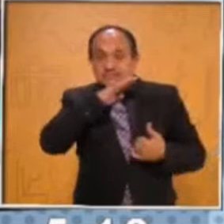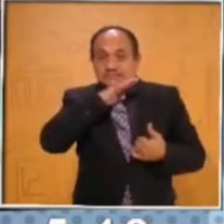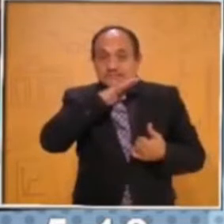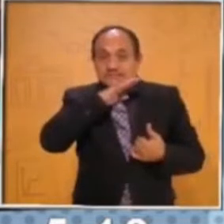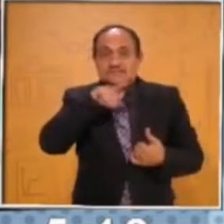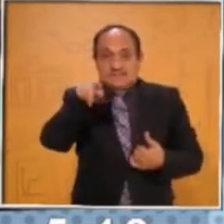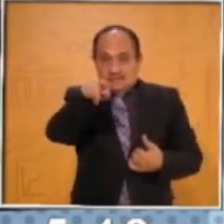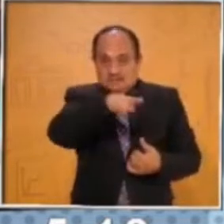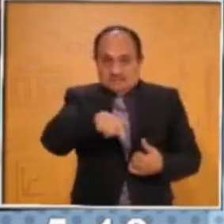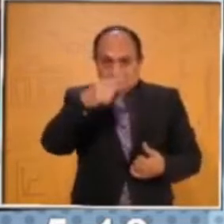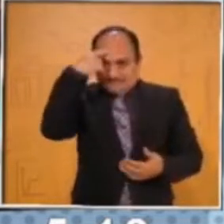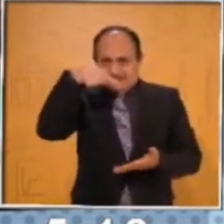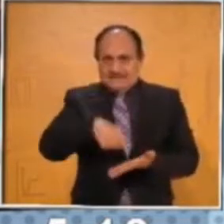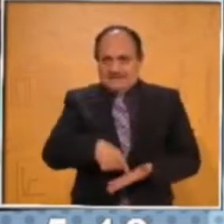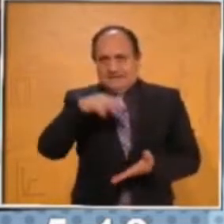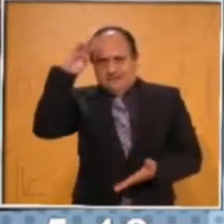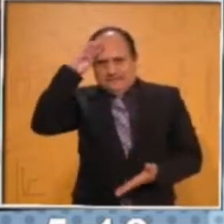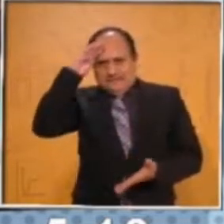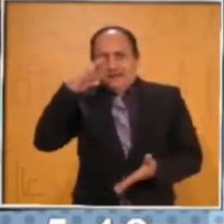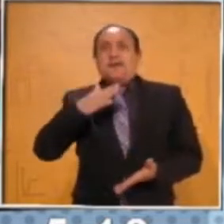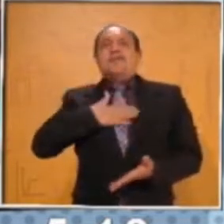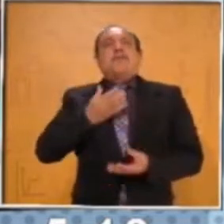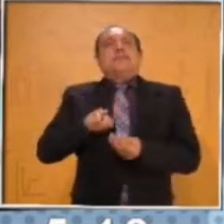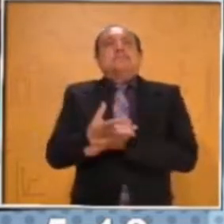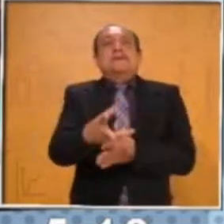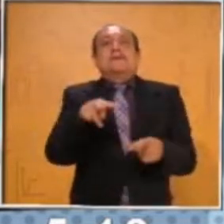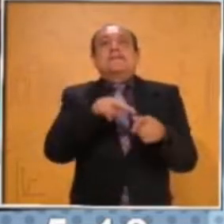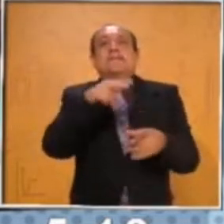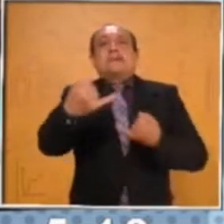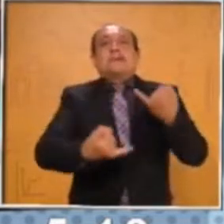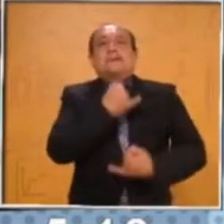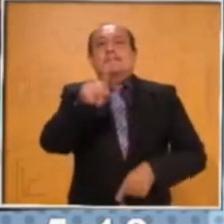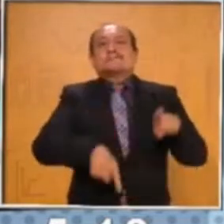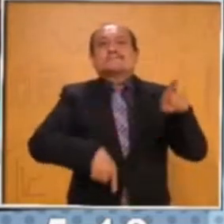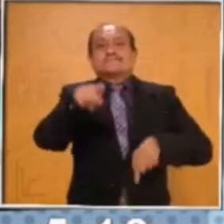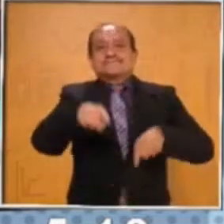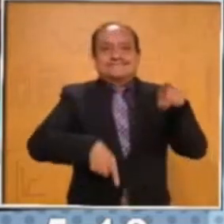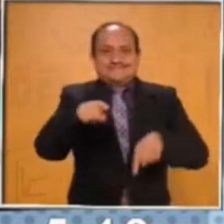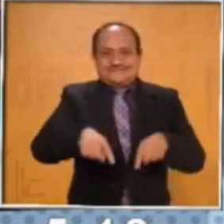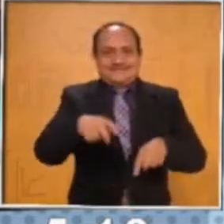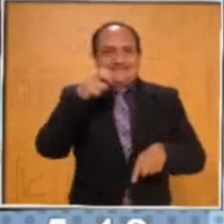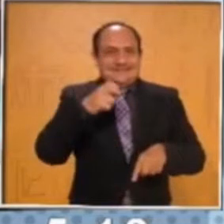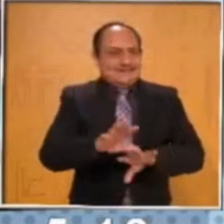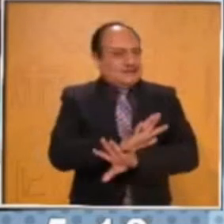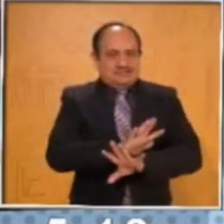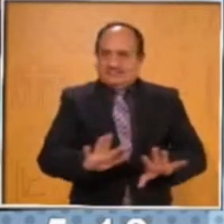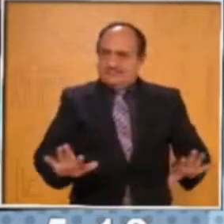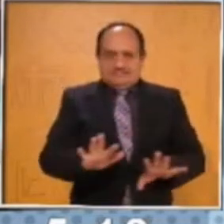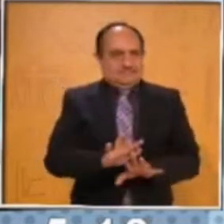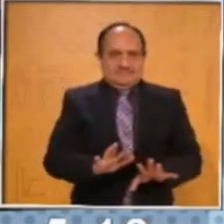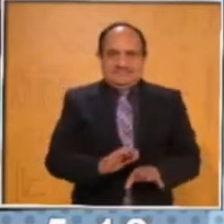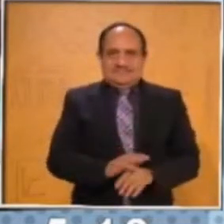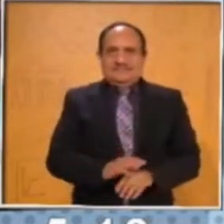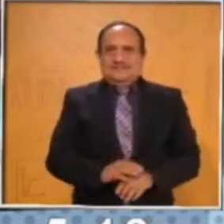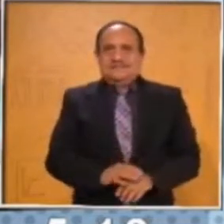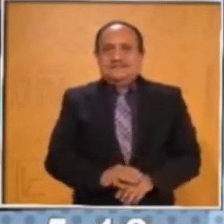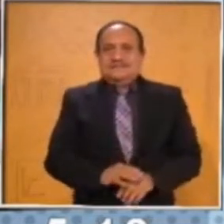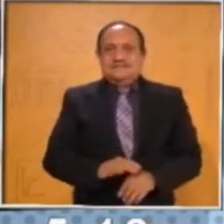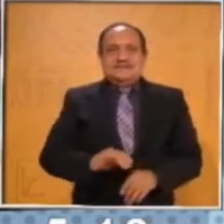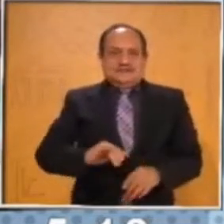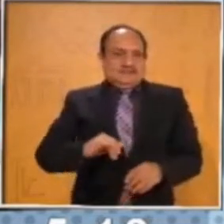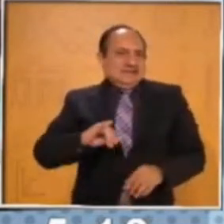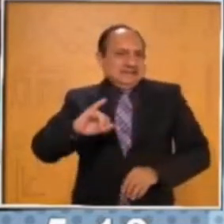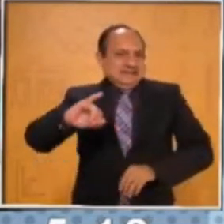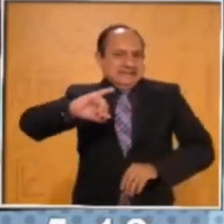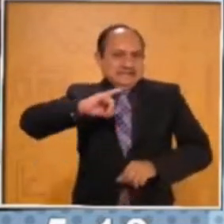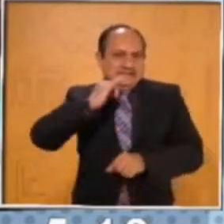ustedes creen que pueden salir al parque a jugar fútbol. Esa irresponsabilidad que ustedes creen que estamos de vacaciones